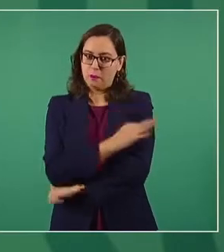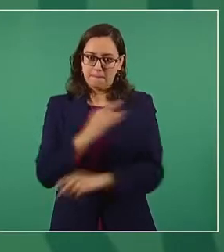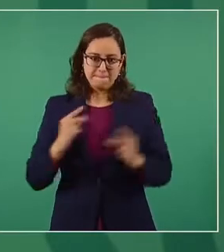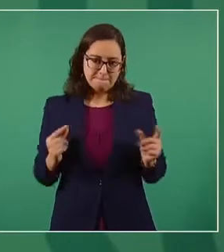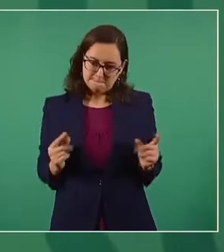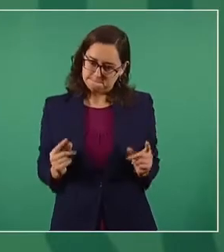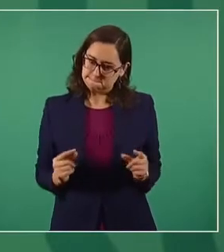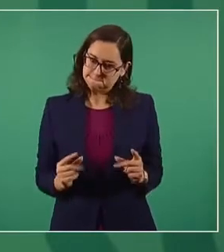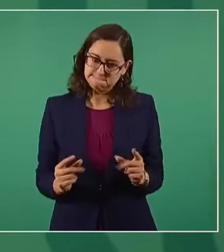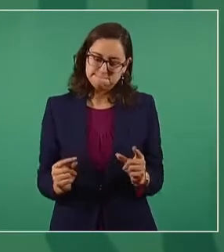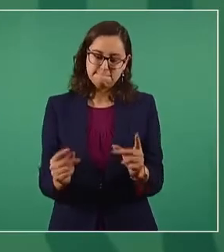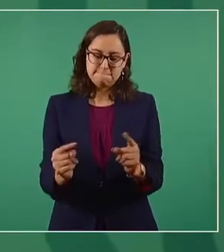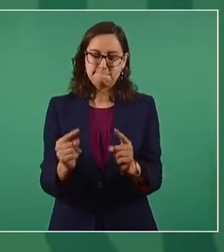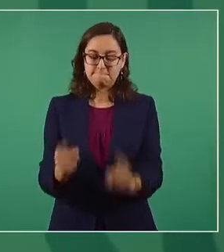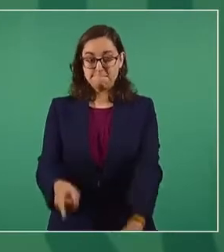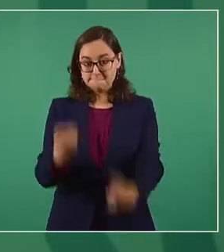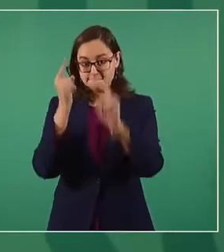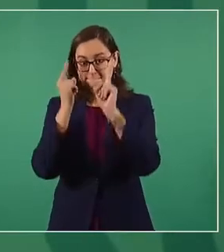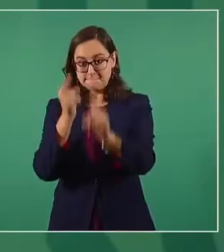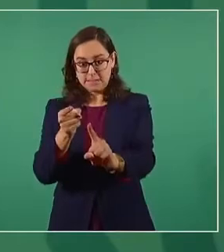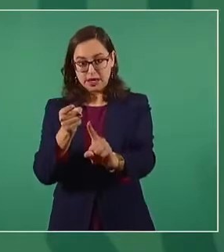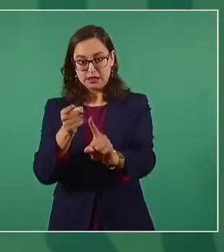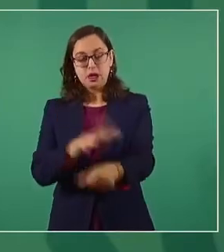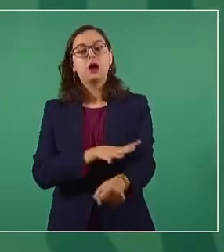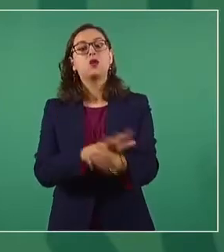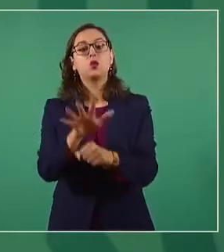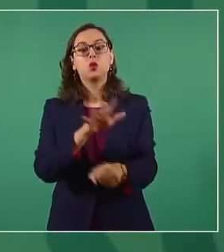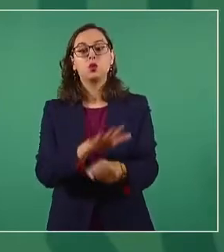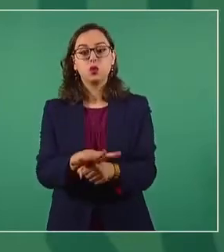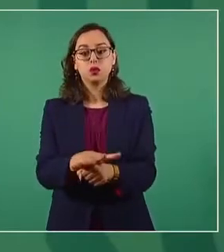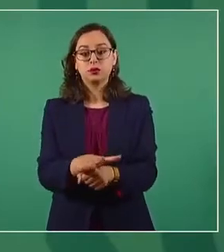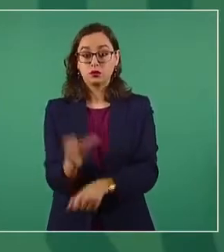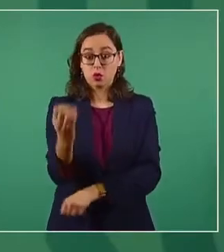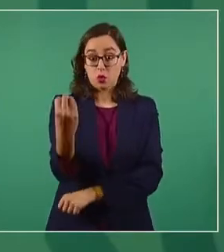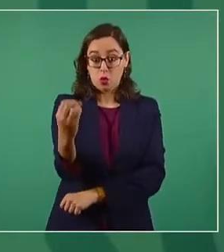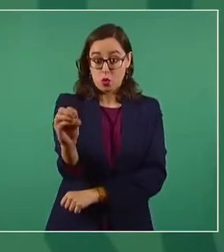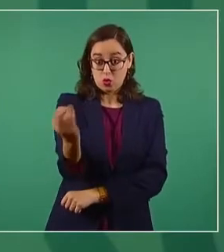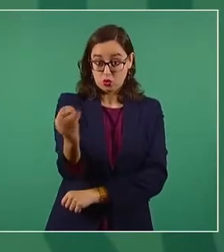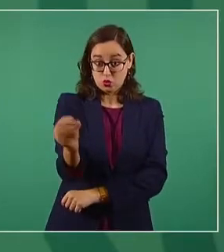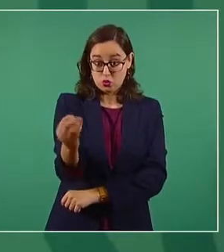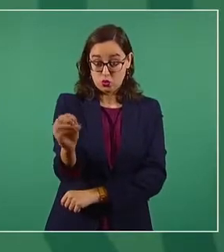para cumplir con la meta que tenemos, que en octubre